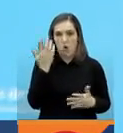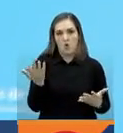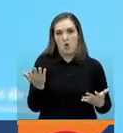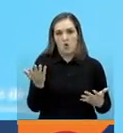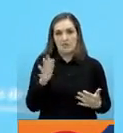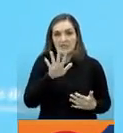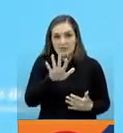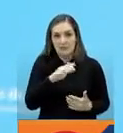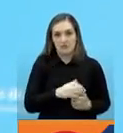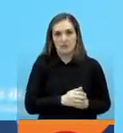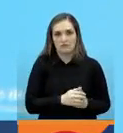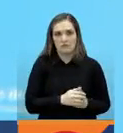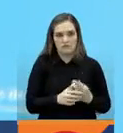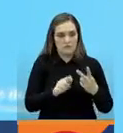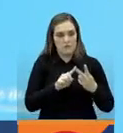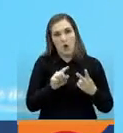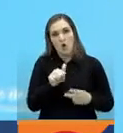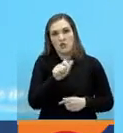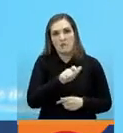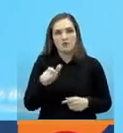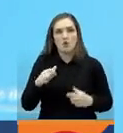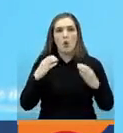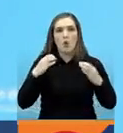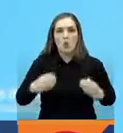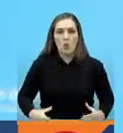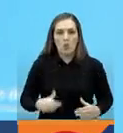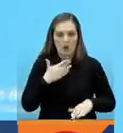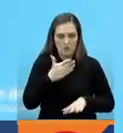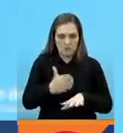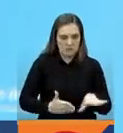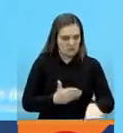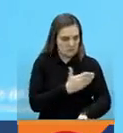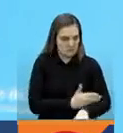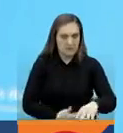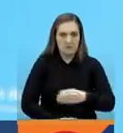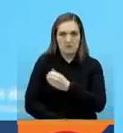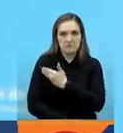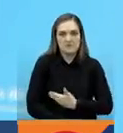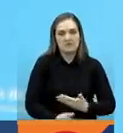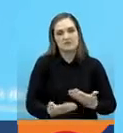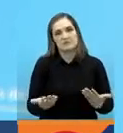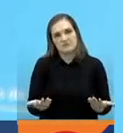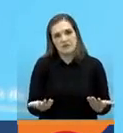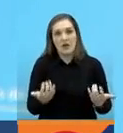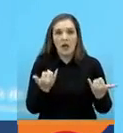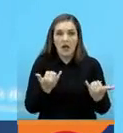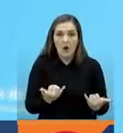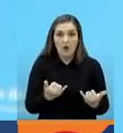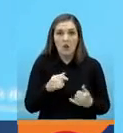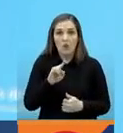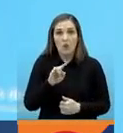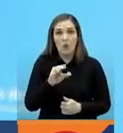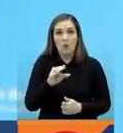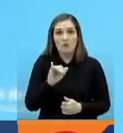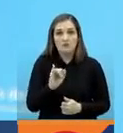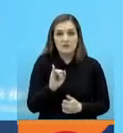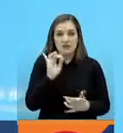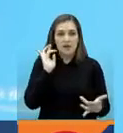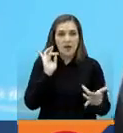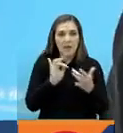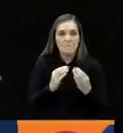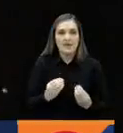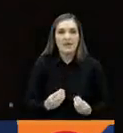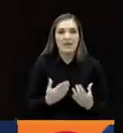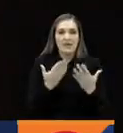alguna parte de su cuerpo. La idea es que las unidades de cuidado intensivo para quemados esta Navidad